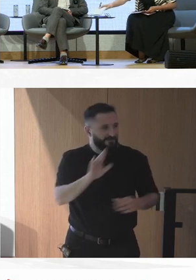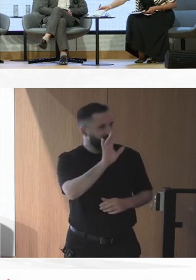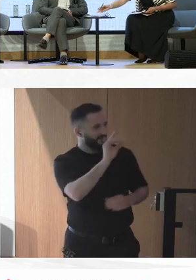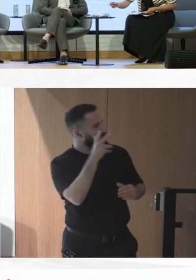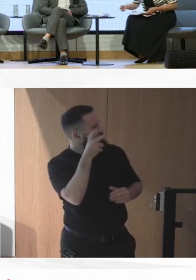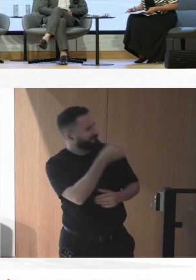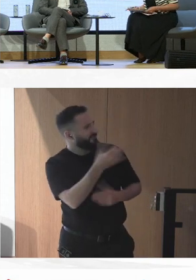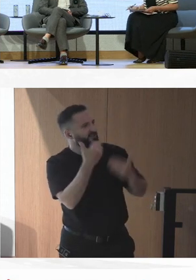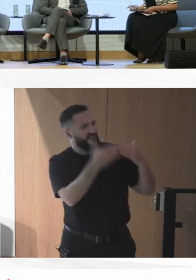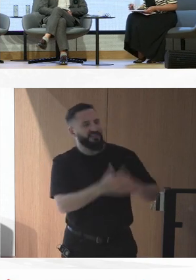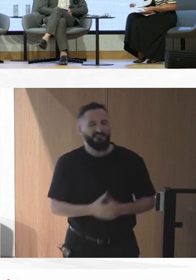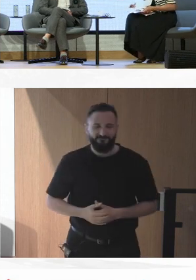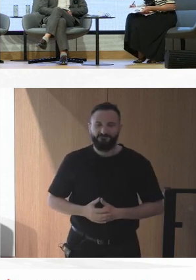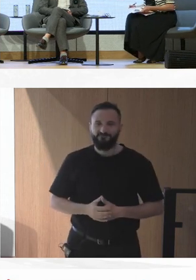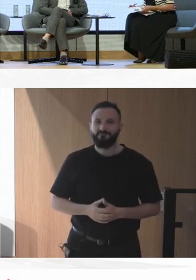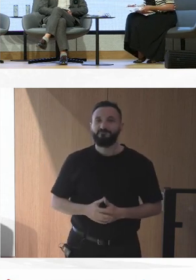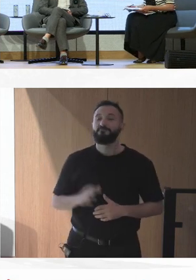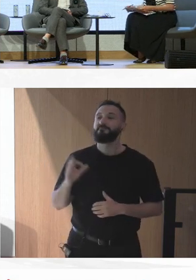Gracias. Okay.